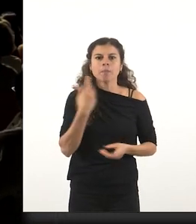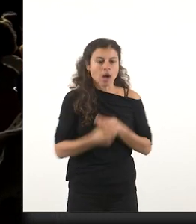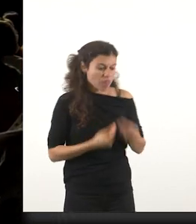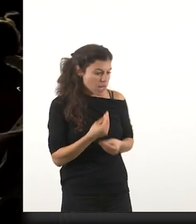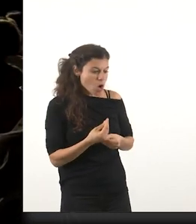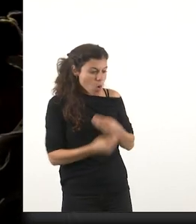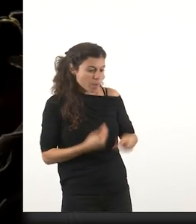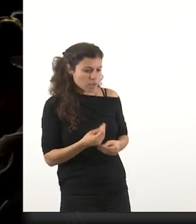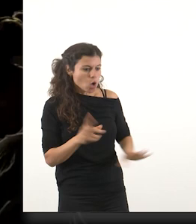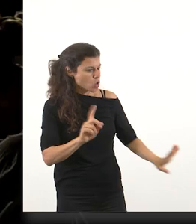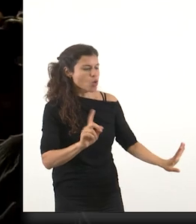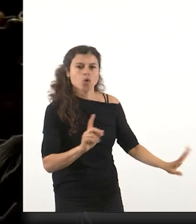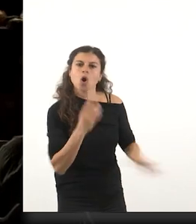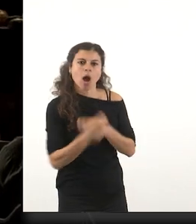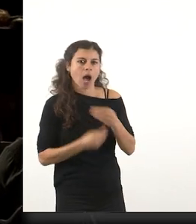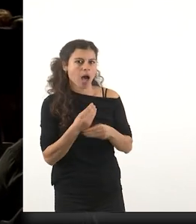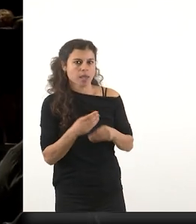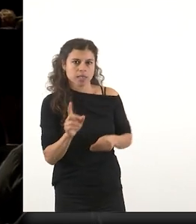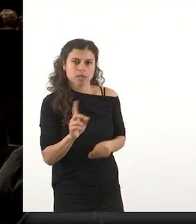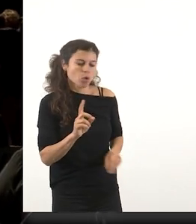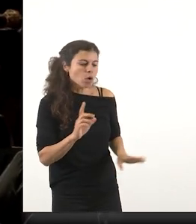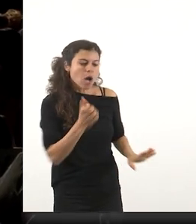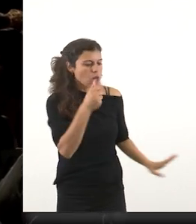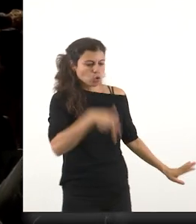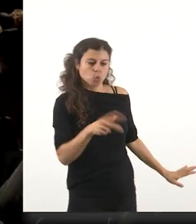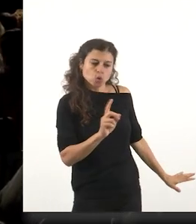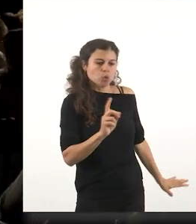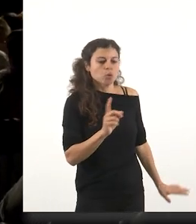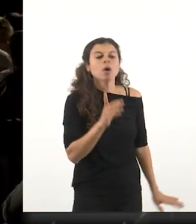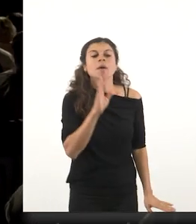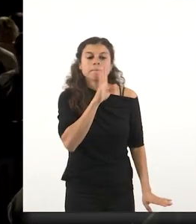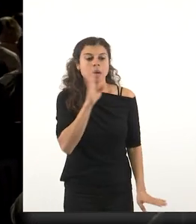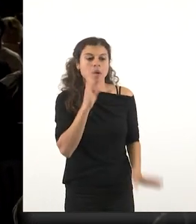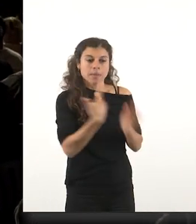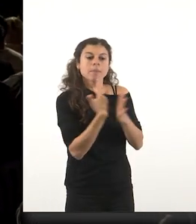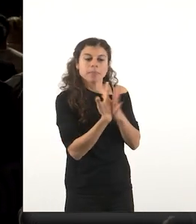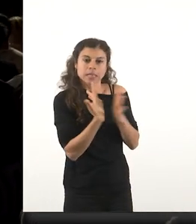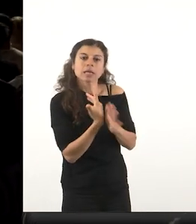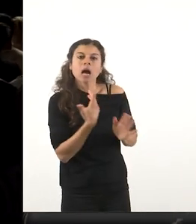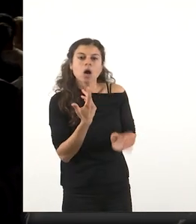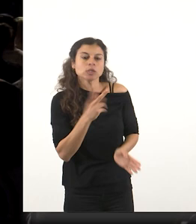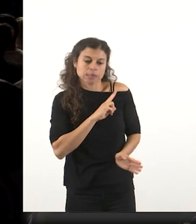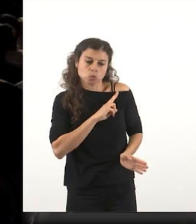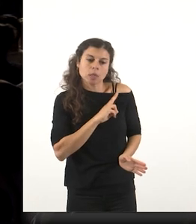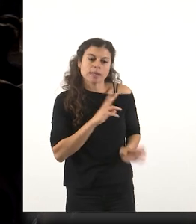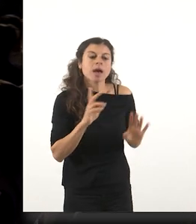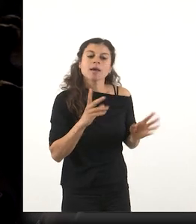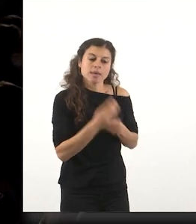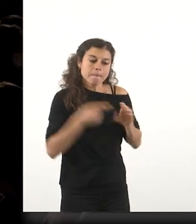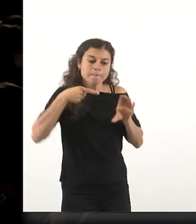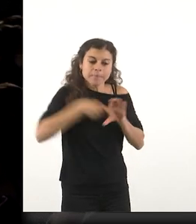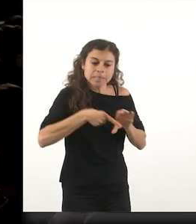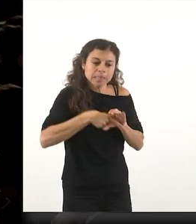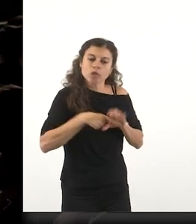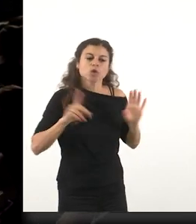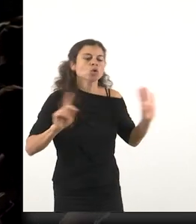ya lo hacemos. Mi madre me ha explicado que la sexualidad y no es el porno que tú ves. No, no es el porno que tú ves. Porque es que de repente lo que tú y yo hemos hecho lo hemos hecho todo y nos falta la penetración. Y